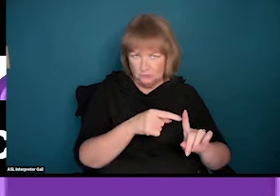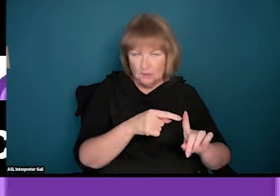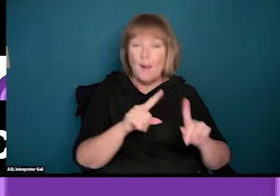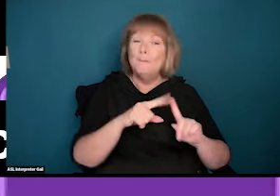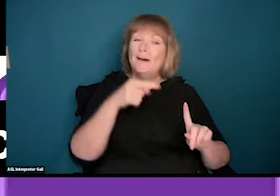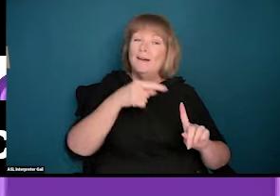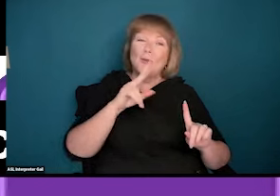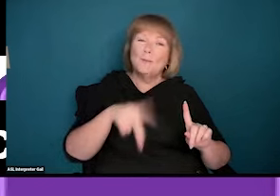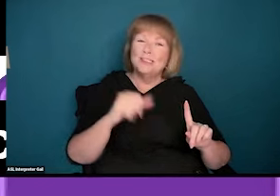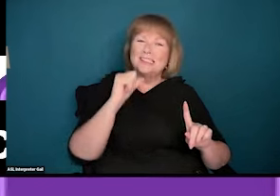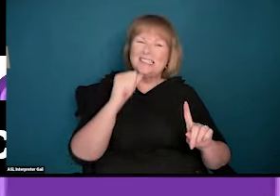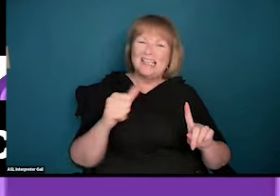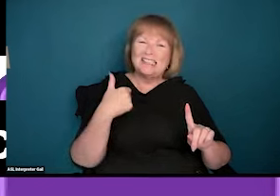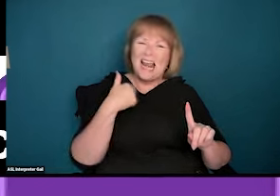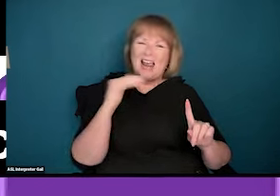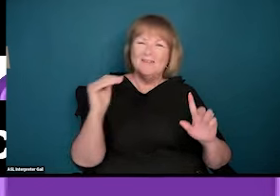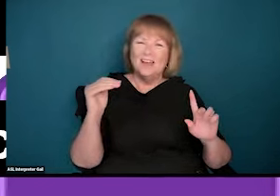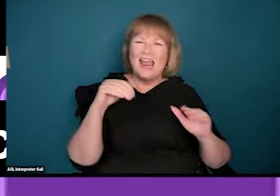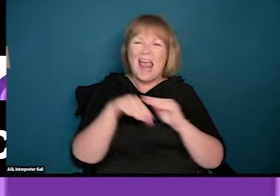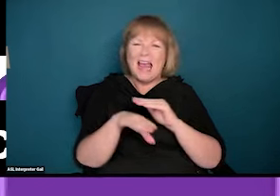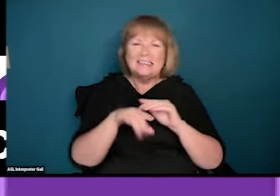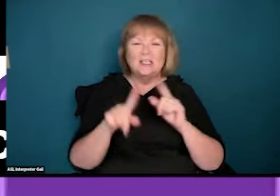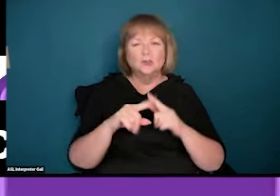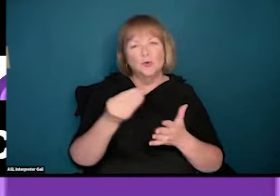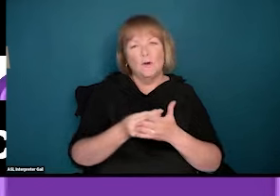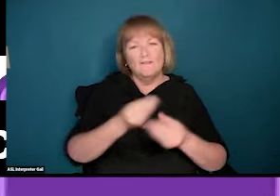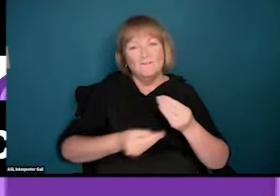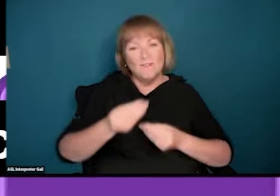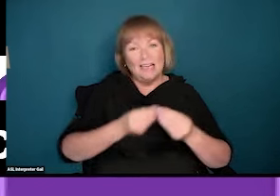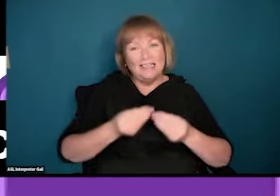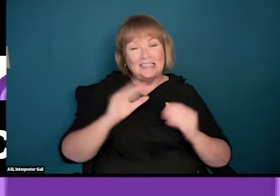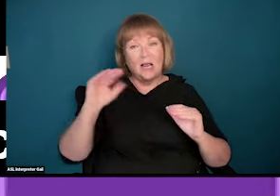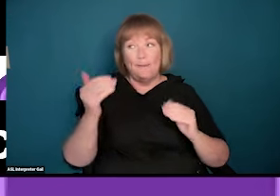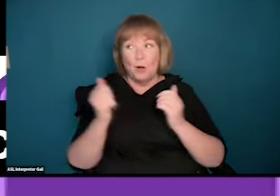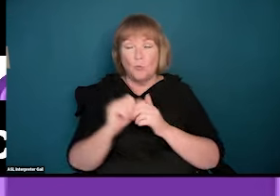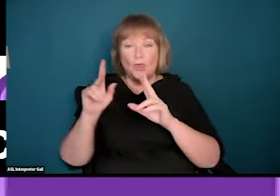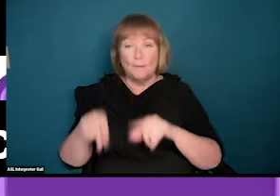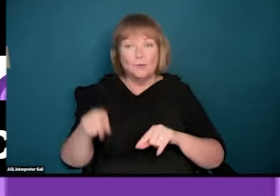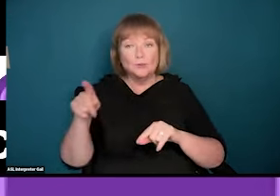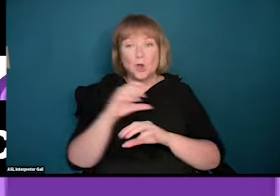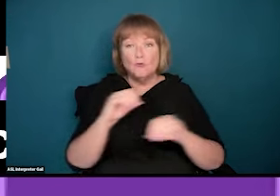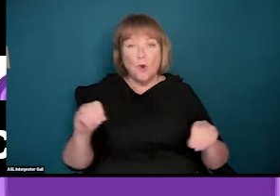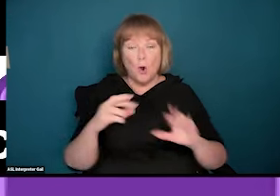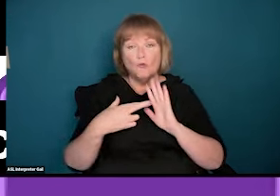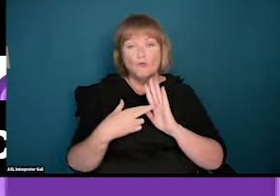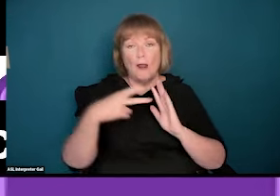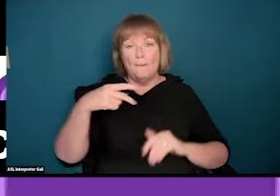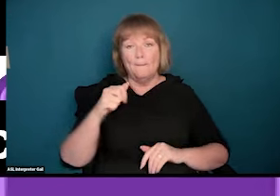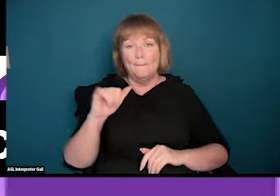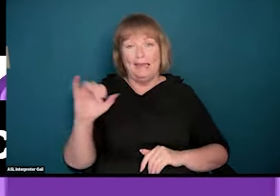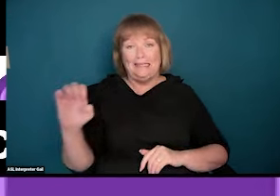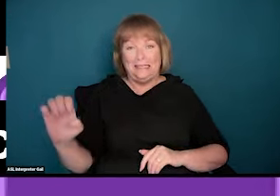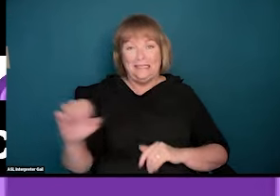su riesgo civil de tomar sus propias decisiones, pero no tiene el